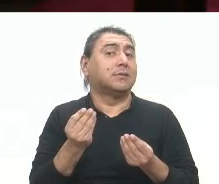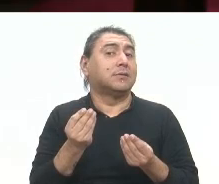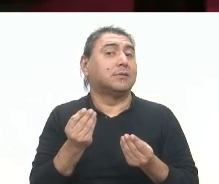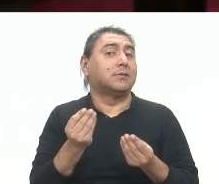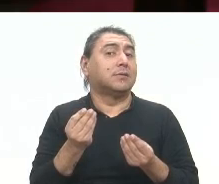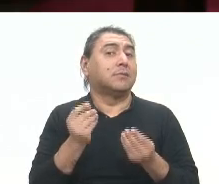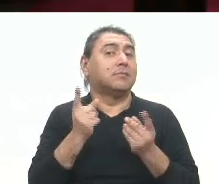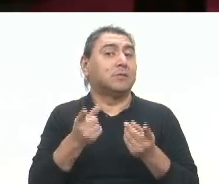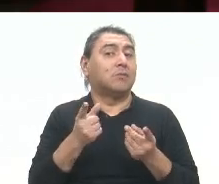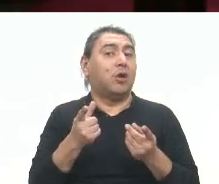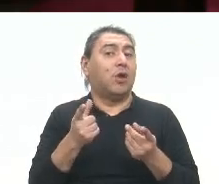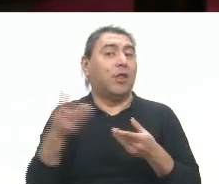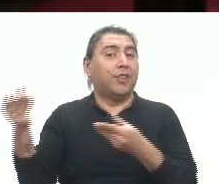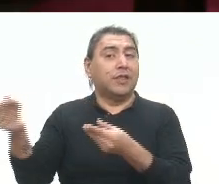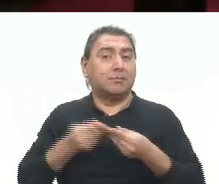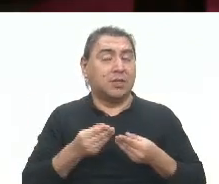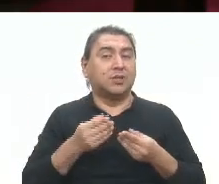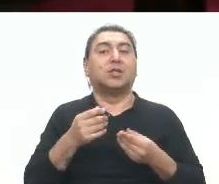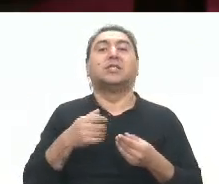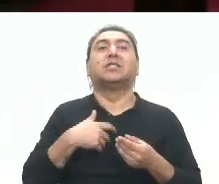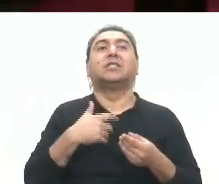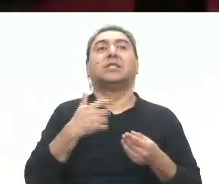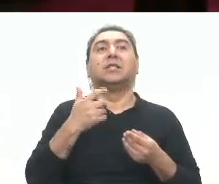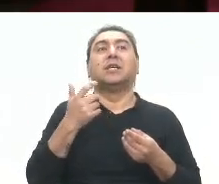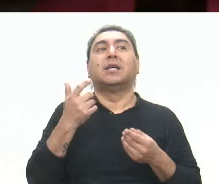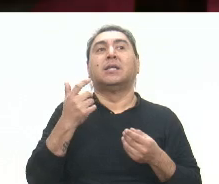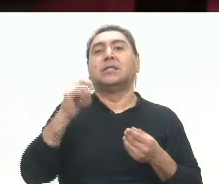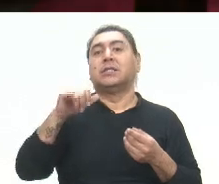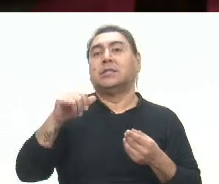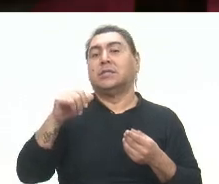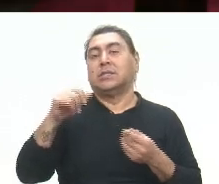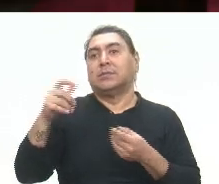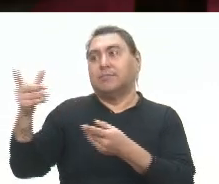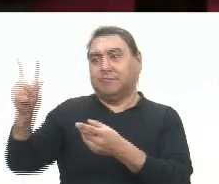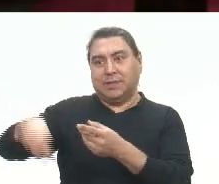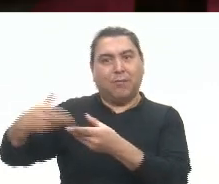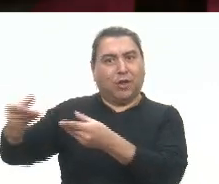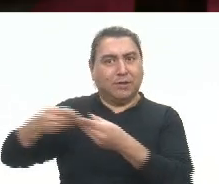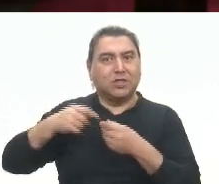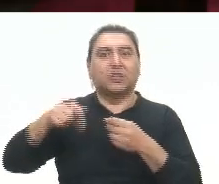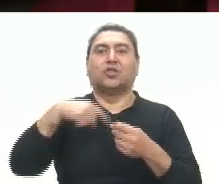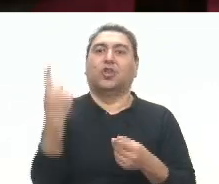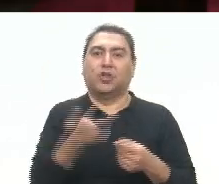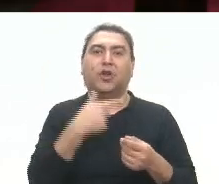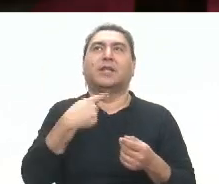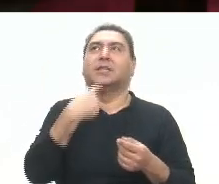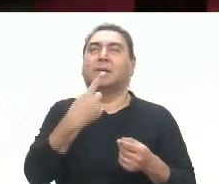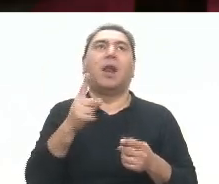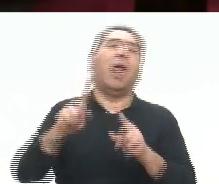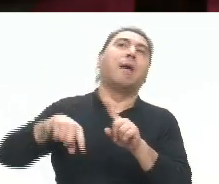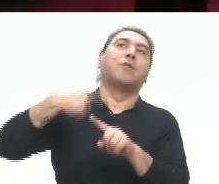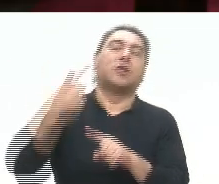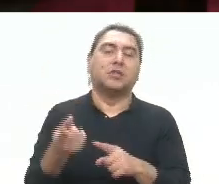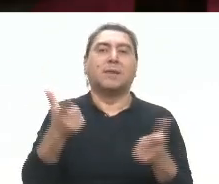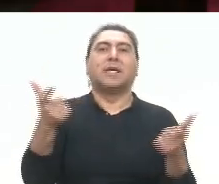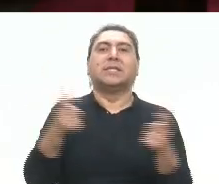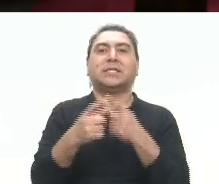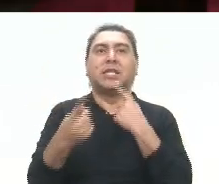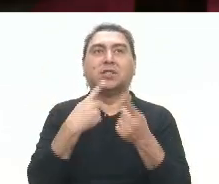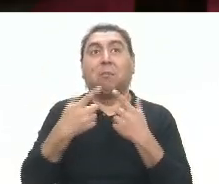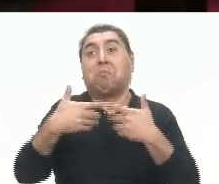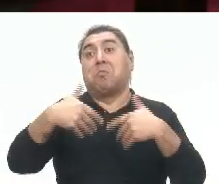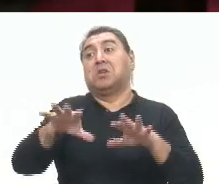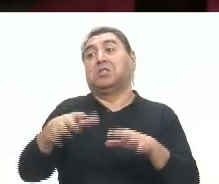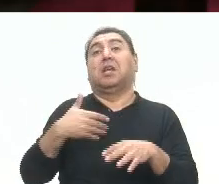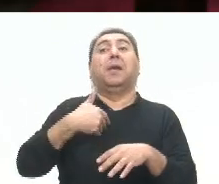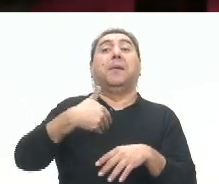despacho. Si tiene dos tercios, es con o sin despacho, ¿verdad? Entonces nosotros nos vamos a decir, la próxima sesión puede llegar a ser, no sé,